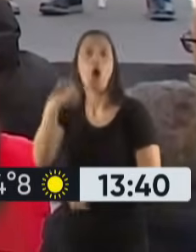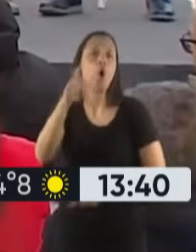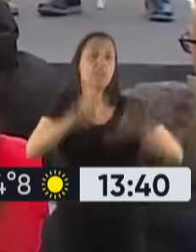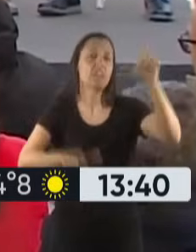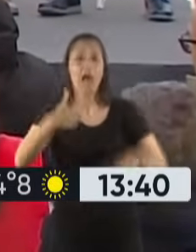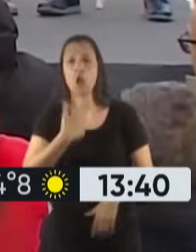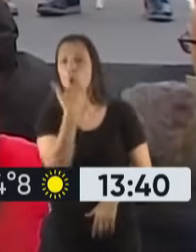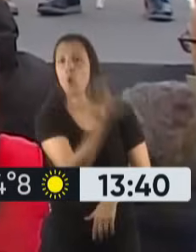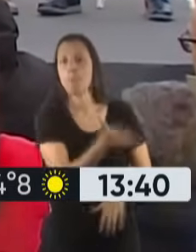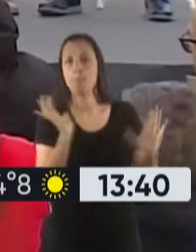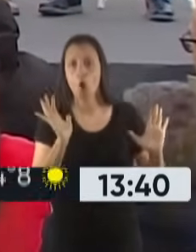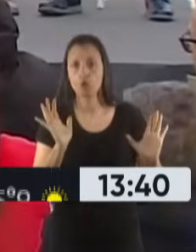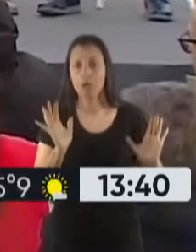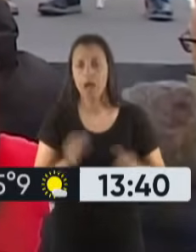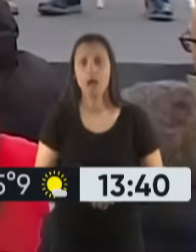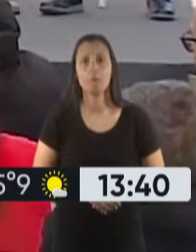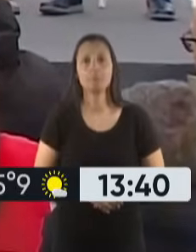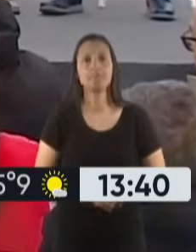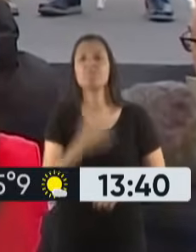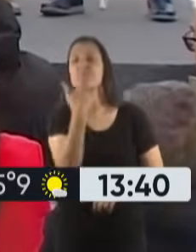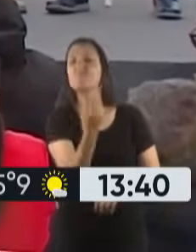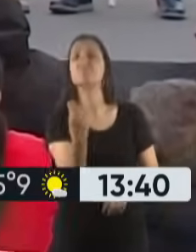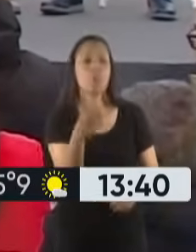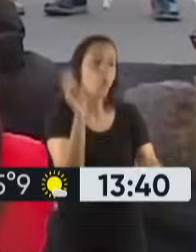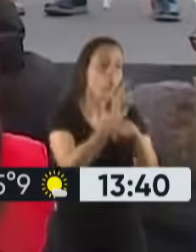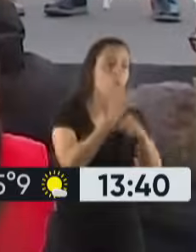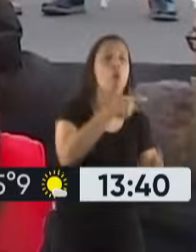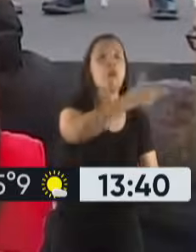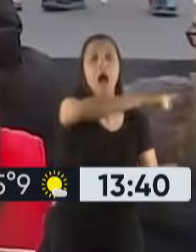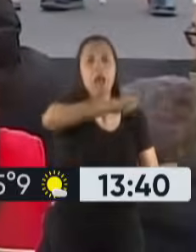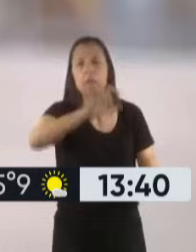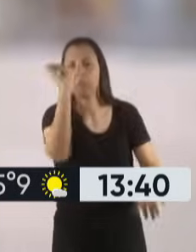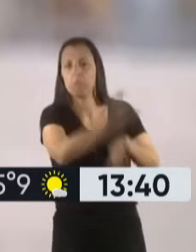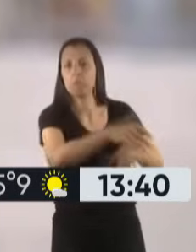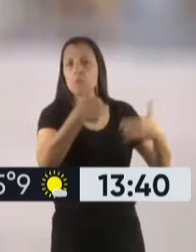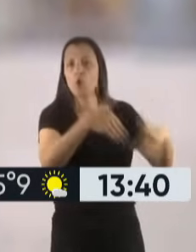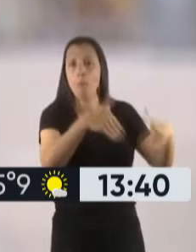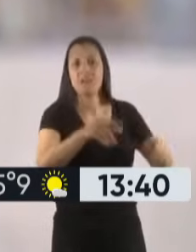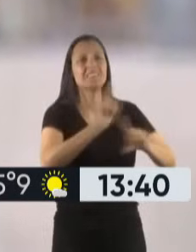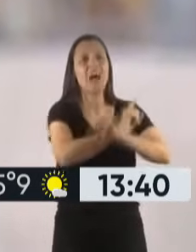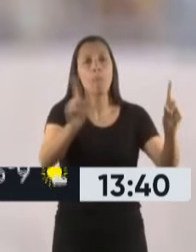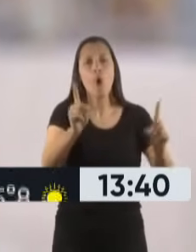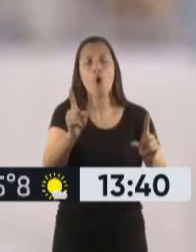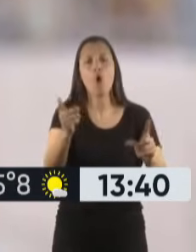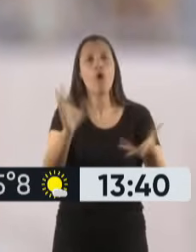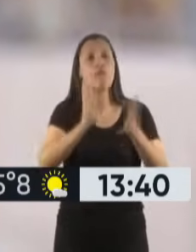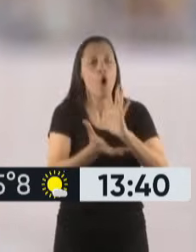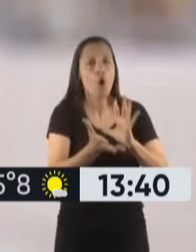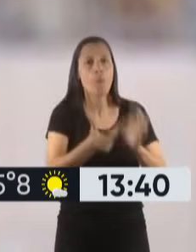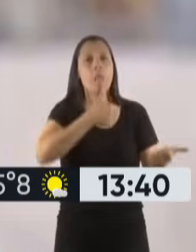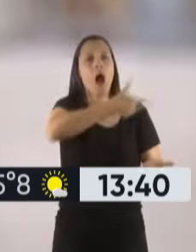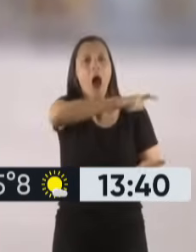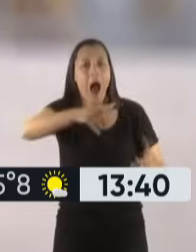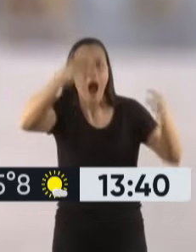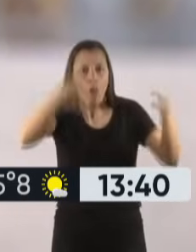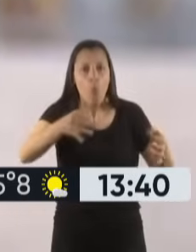importa el cuidado de nuestros ríos y el agua corriente. A nosotros